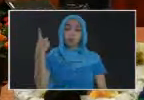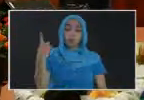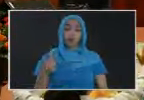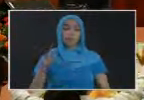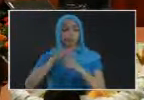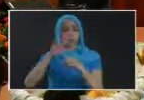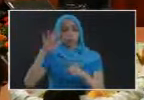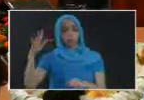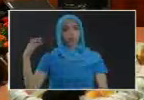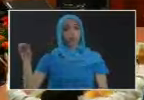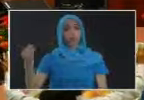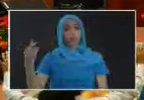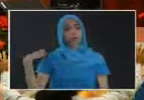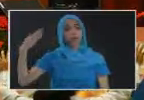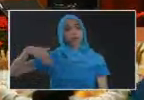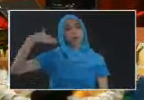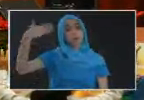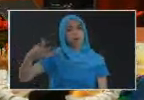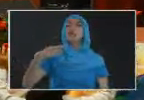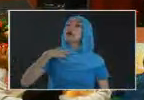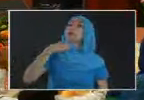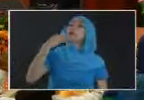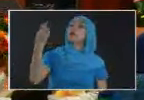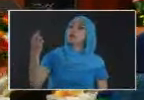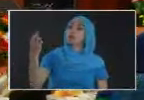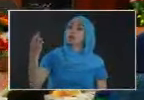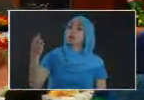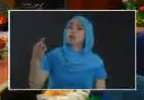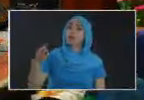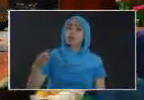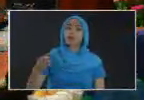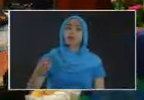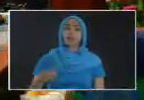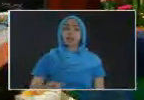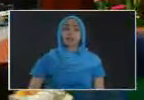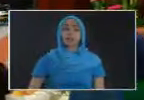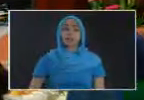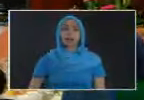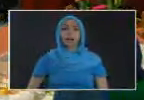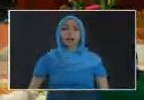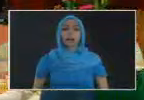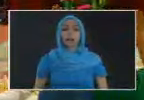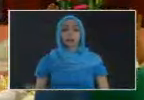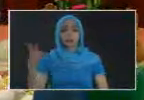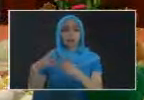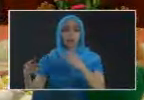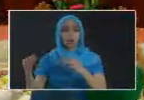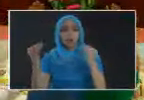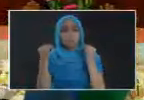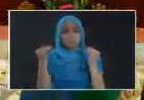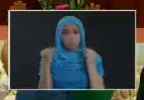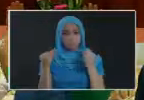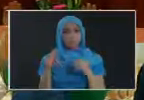que para la próxima proclama iban a llegar muchos niños en carruajes.